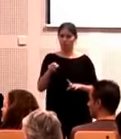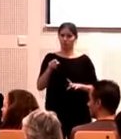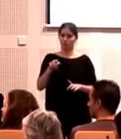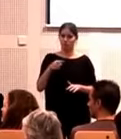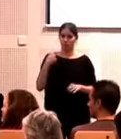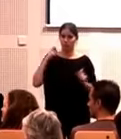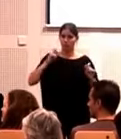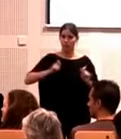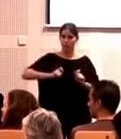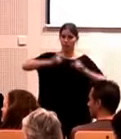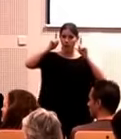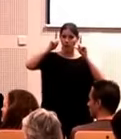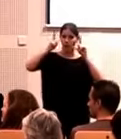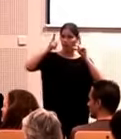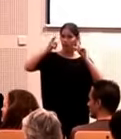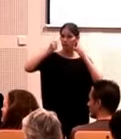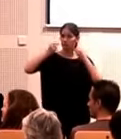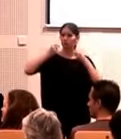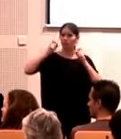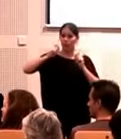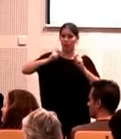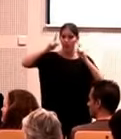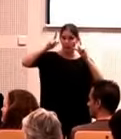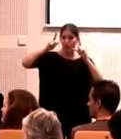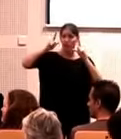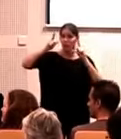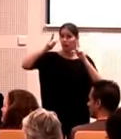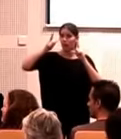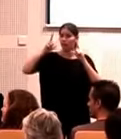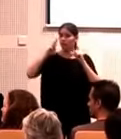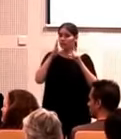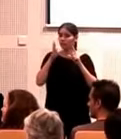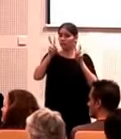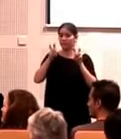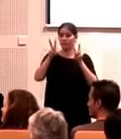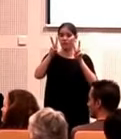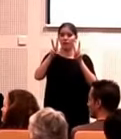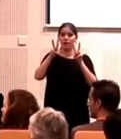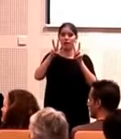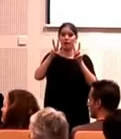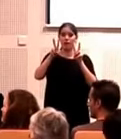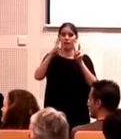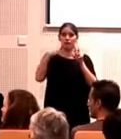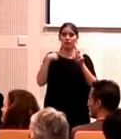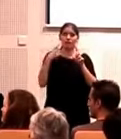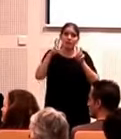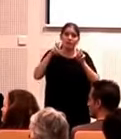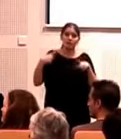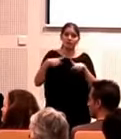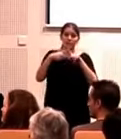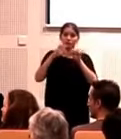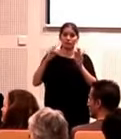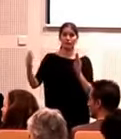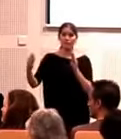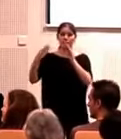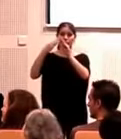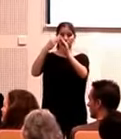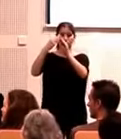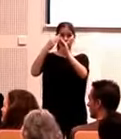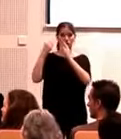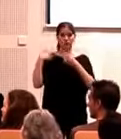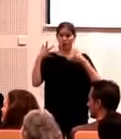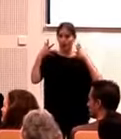grandes descubrimientos que para mí han significado en lo que representa la sexualidad, que es el beso. Yo recomiendo a